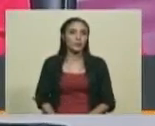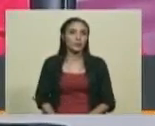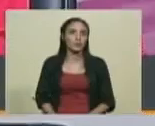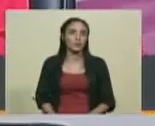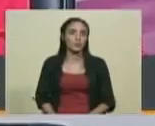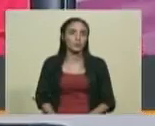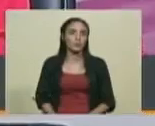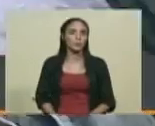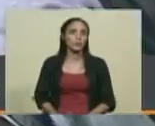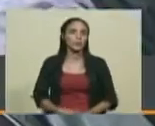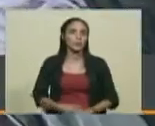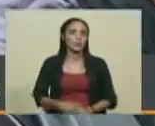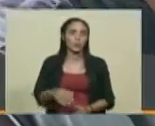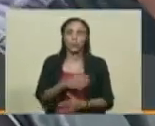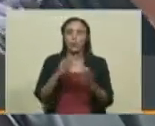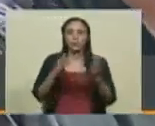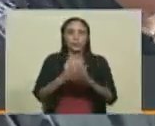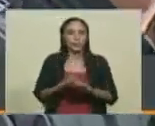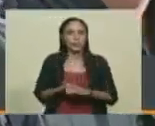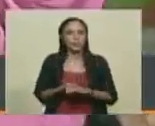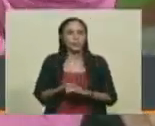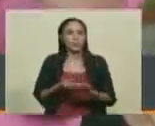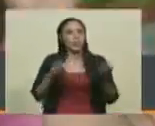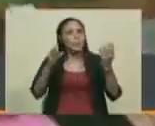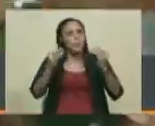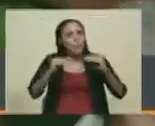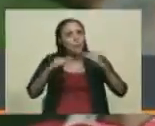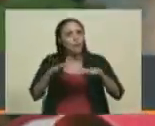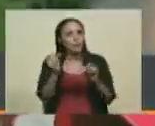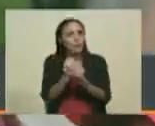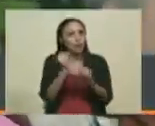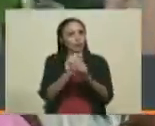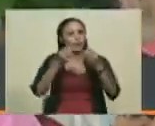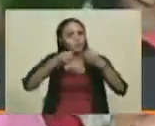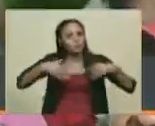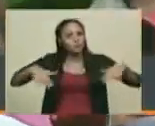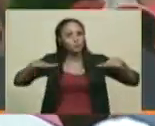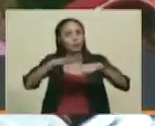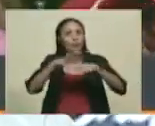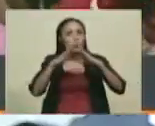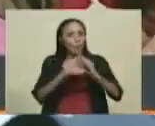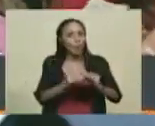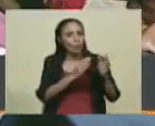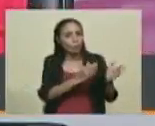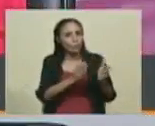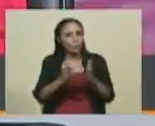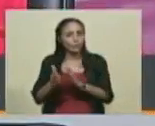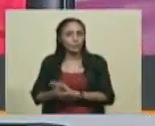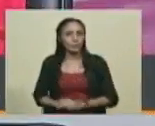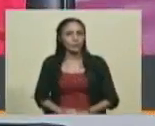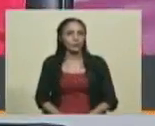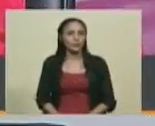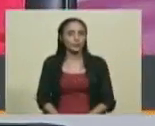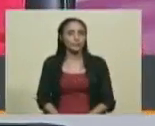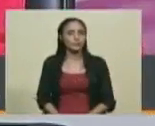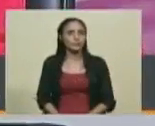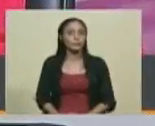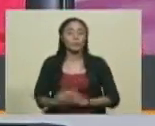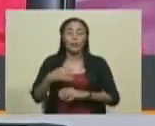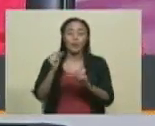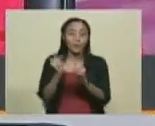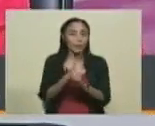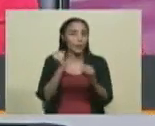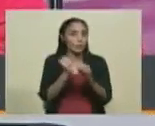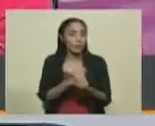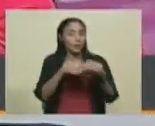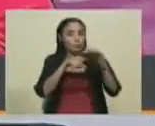con las mujeres, la capacidad de nuestros trabajadores para desplegar toda la capacidad gerencial y de trabajo en todos los